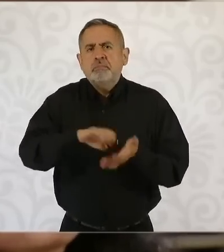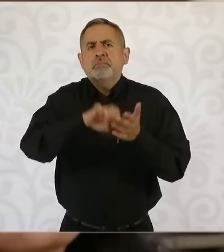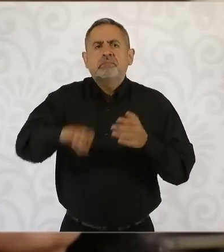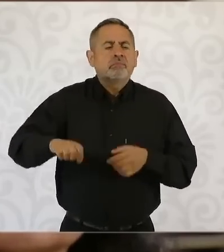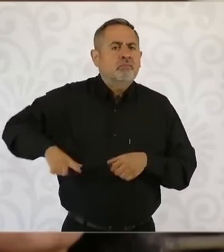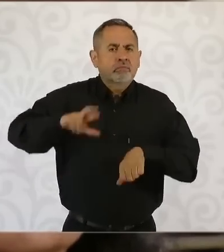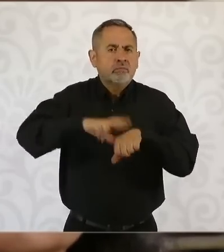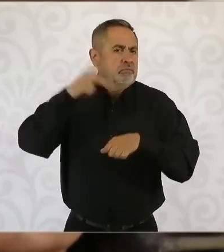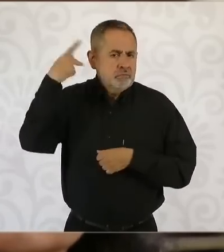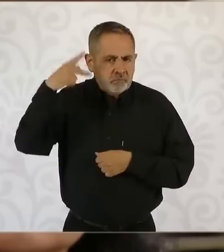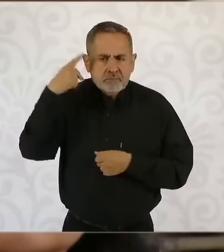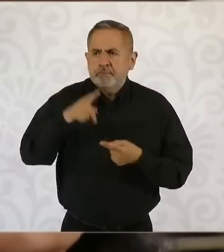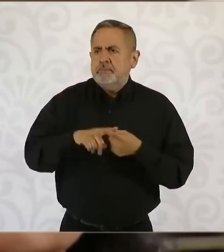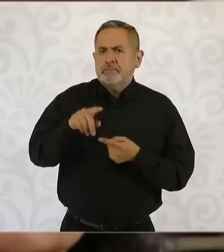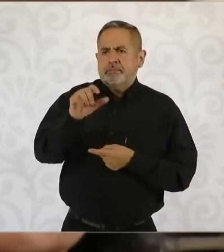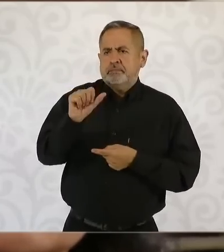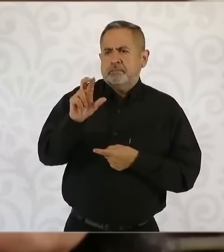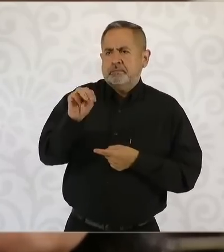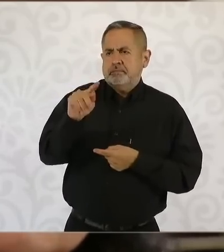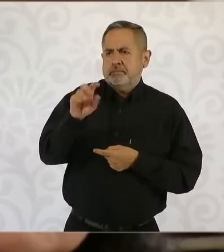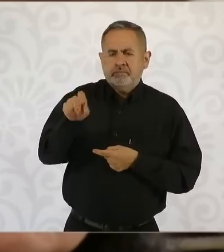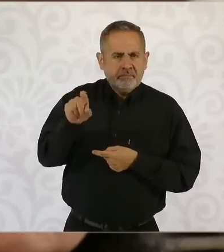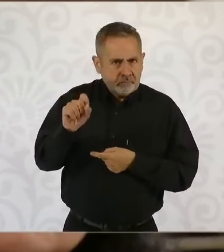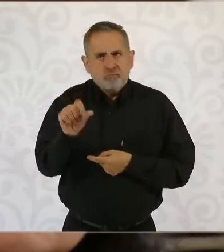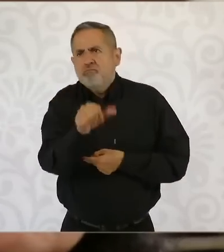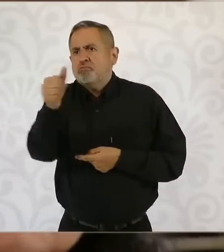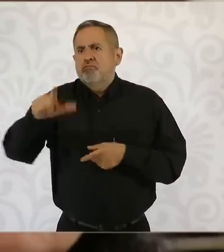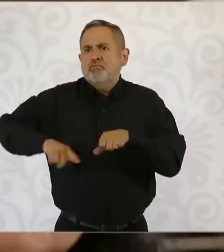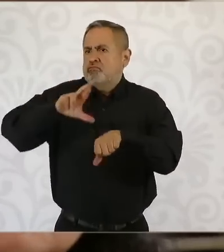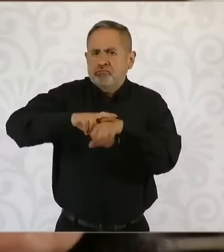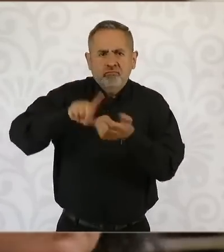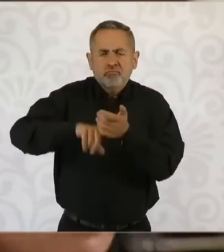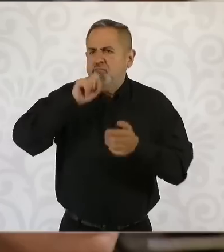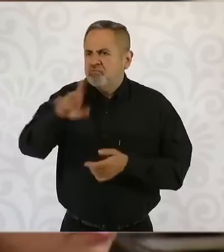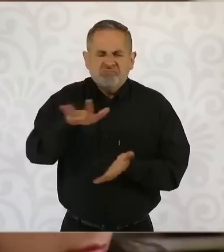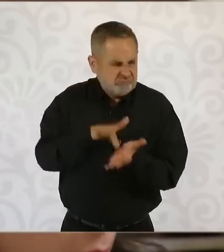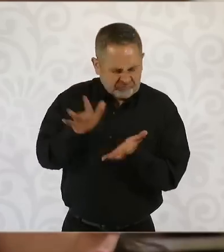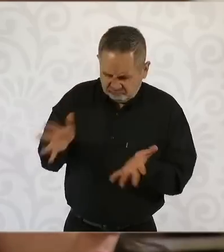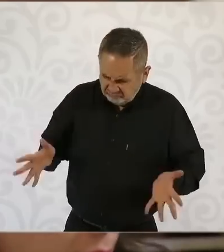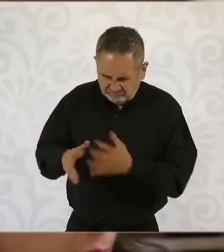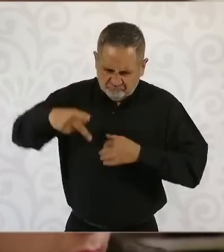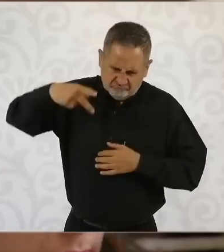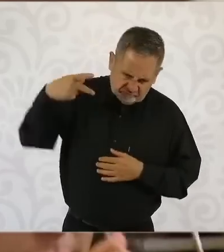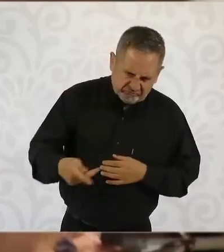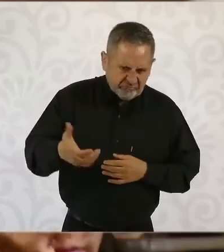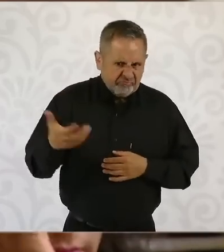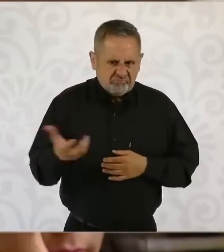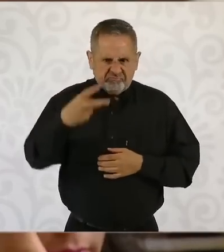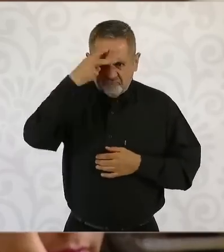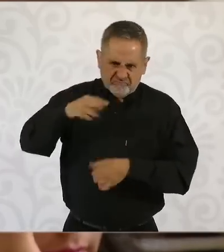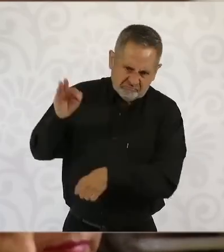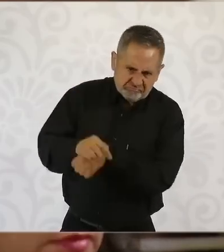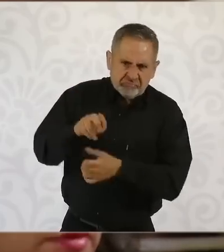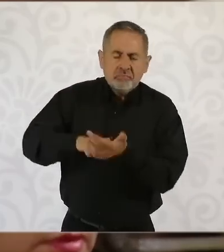Puebla, Alejandro Armenta, y otros gobernadores planean también ya producir o impulsar productos hechos en México, por ejemplo,